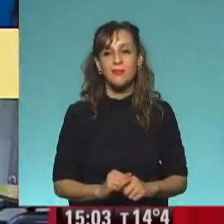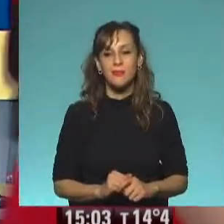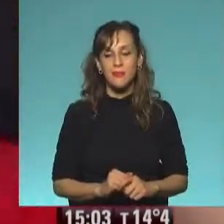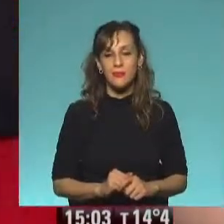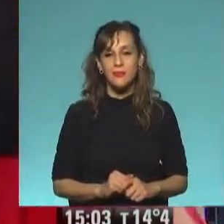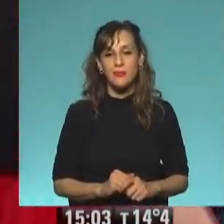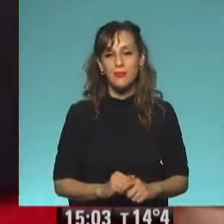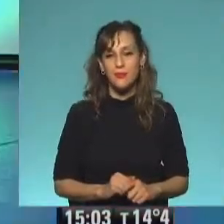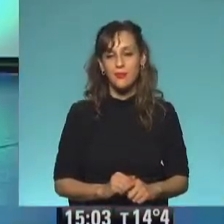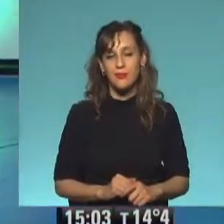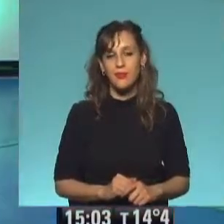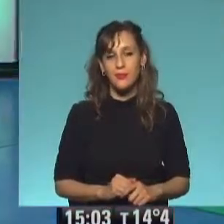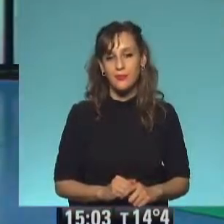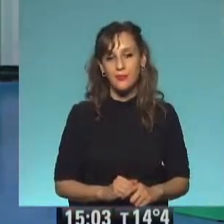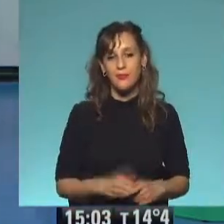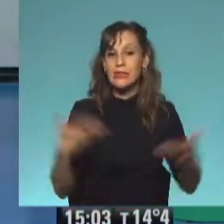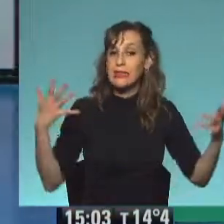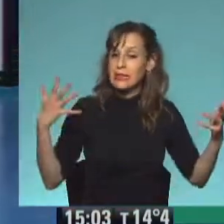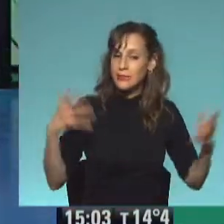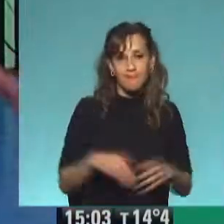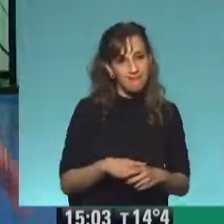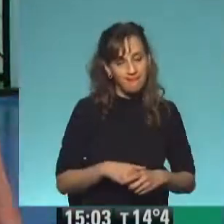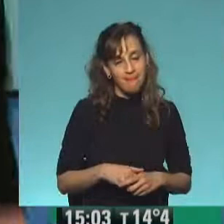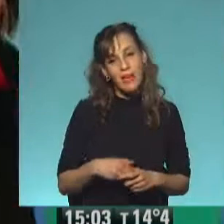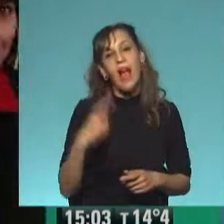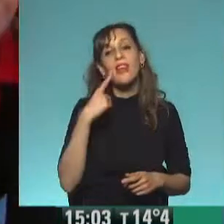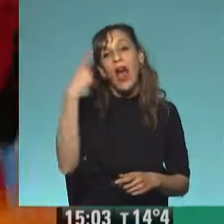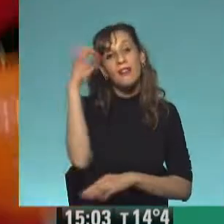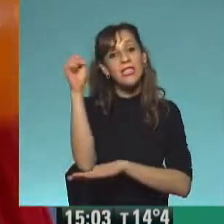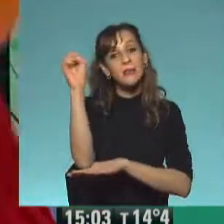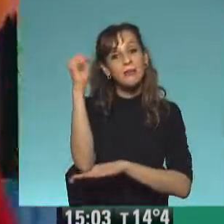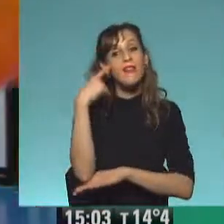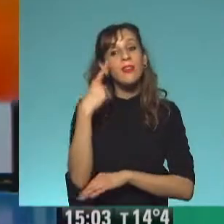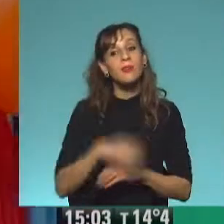muy compenetrado muy bien saber con la cabeza